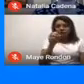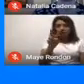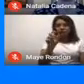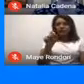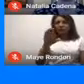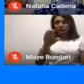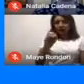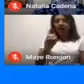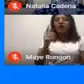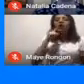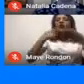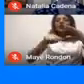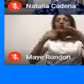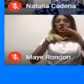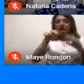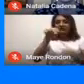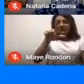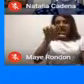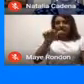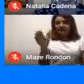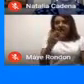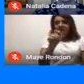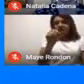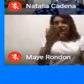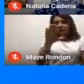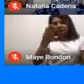jenny.avendano.idt.gov.co y al correo de